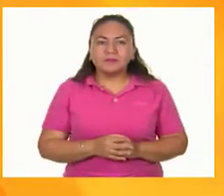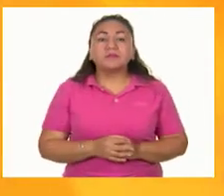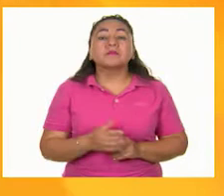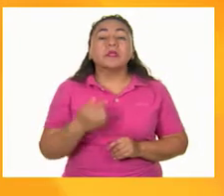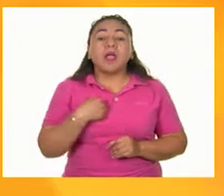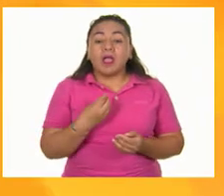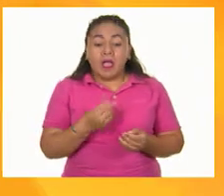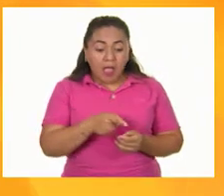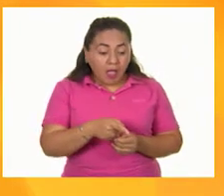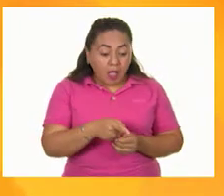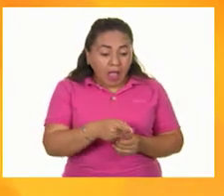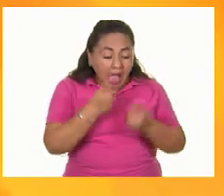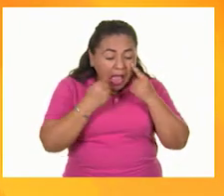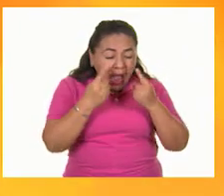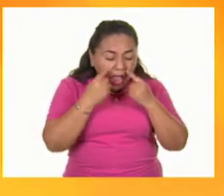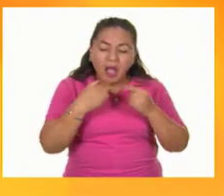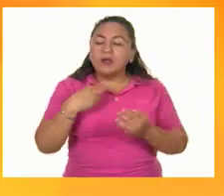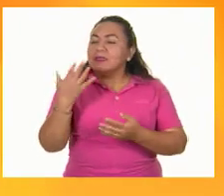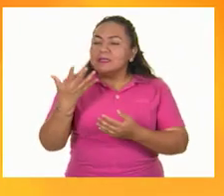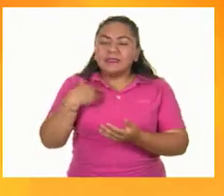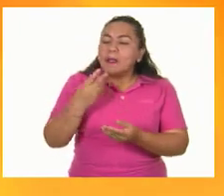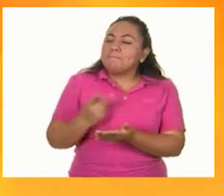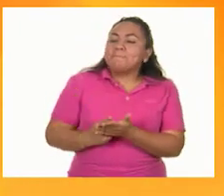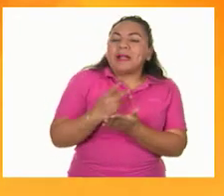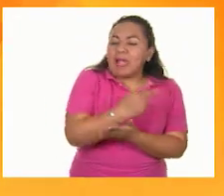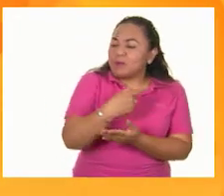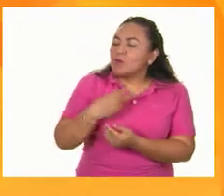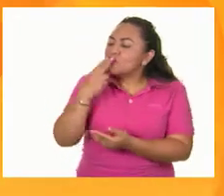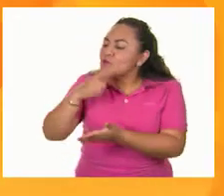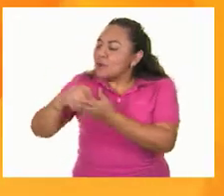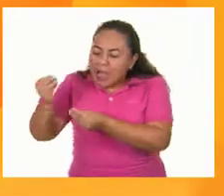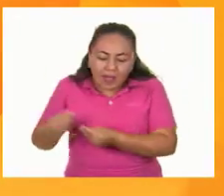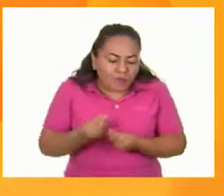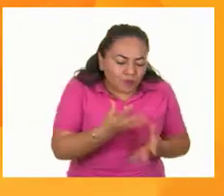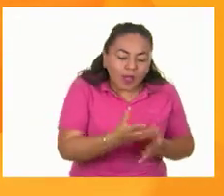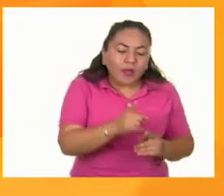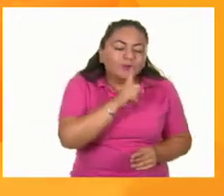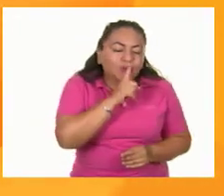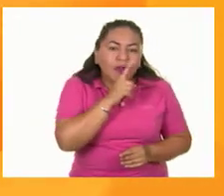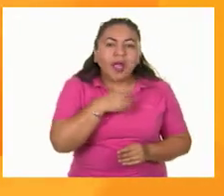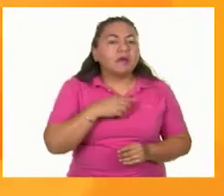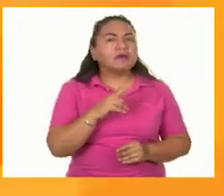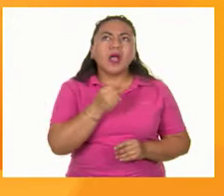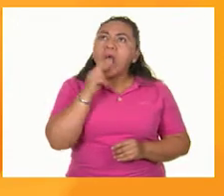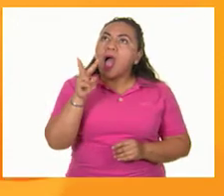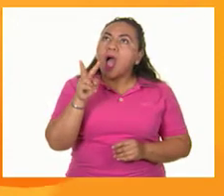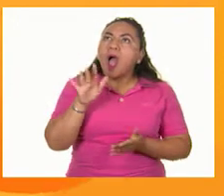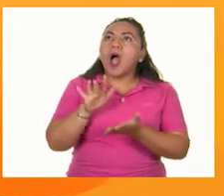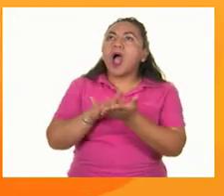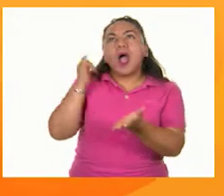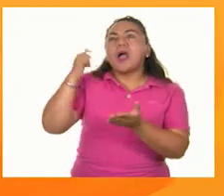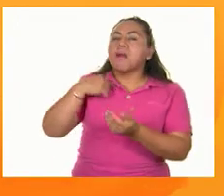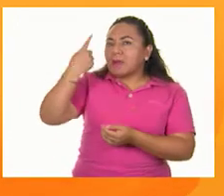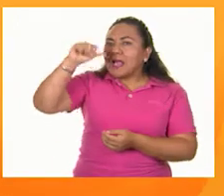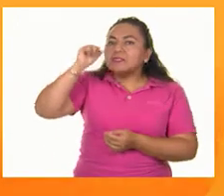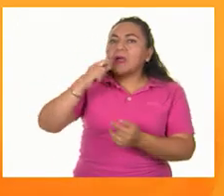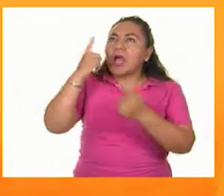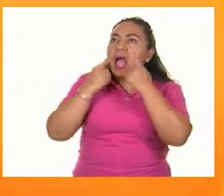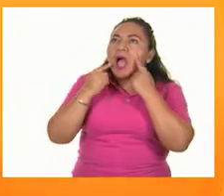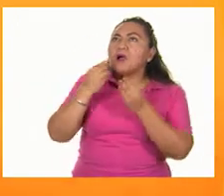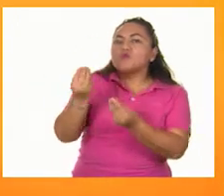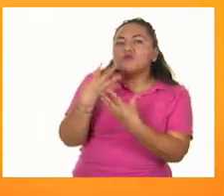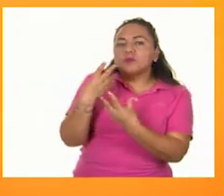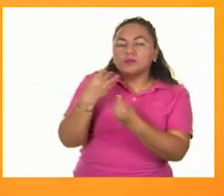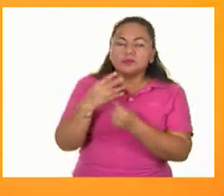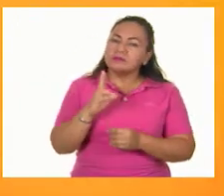des premios para detener los berrinches, pues puede creer que esta es una manera de obtener algo. Si crees que estás a